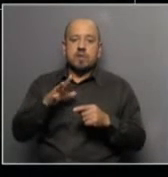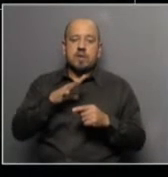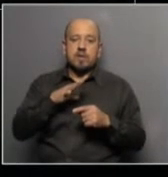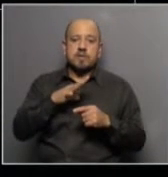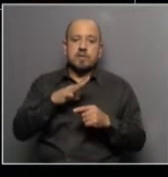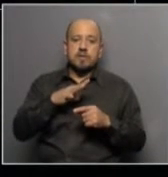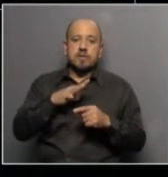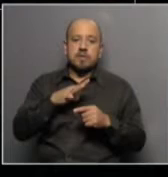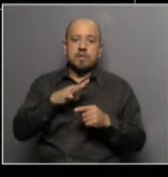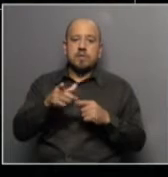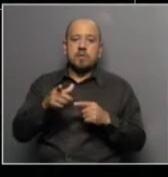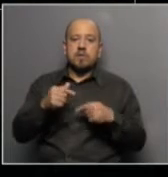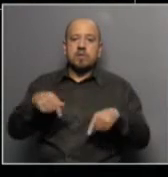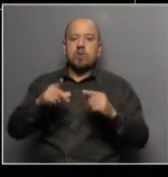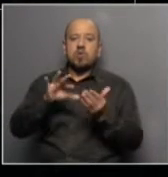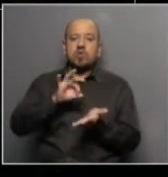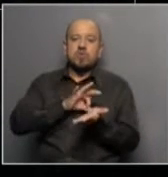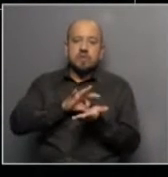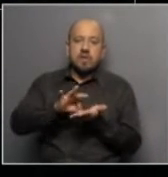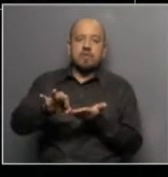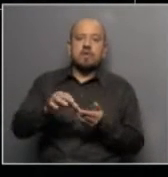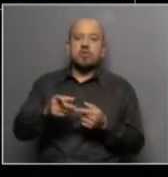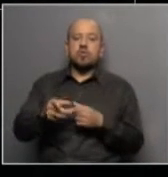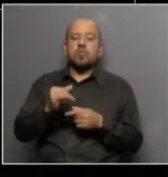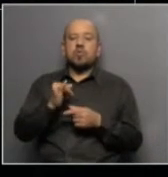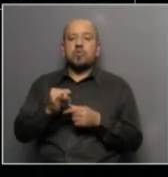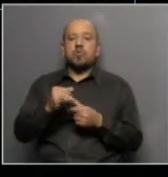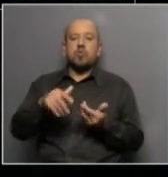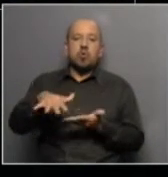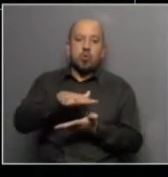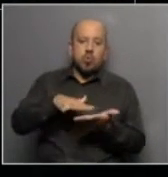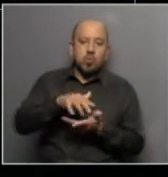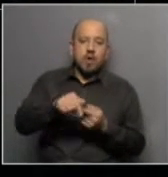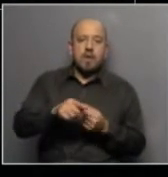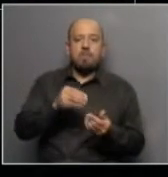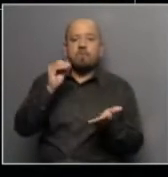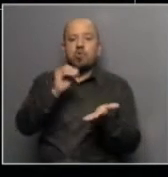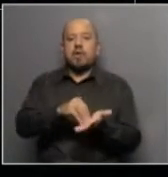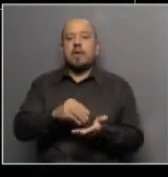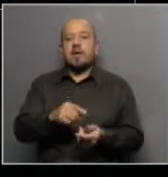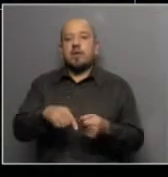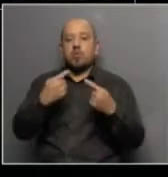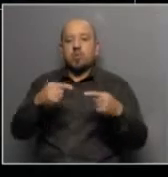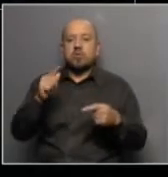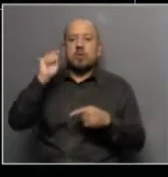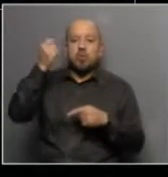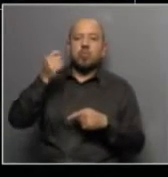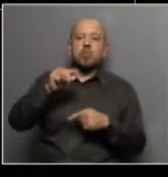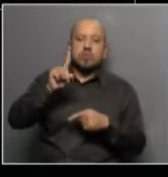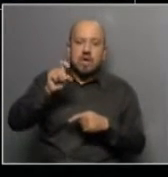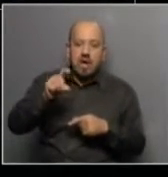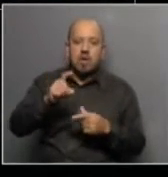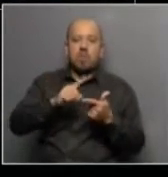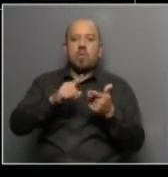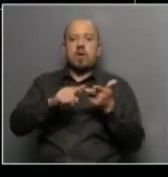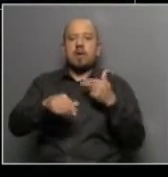que habilitar con servicios, con infraestructura, ese nuevo suelo. Yo creo que podríamos decir que